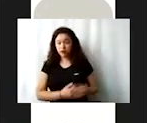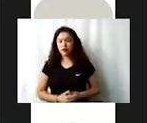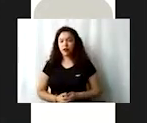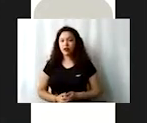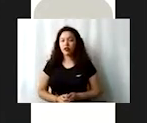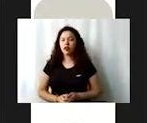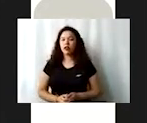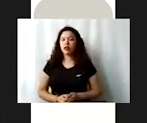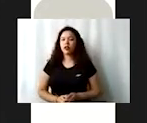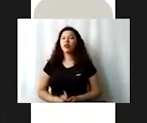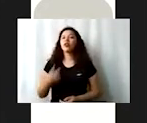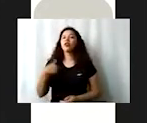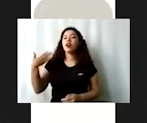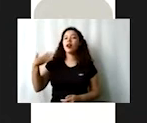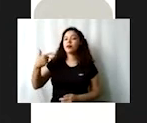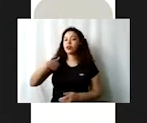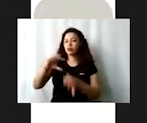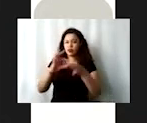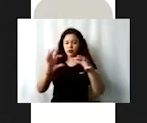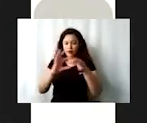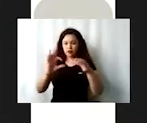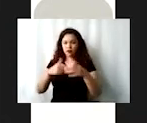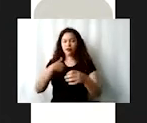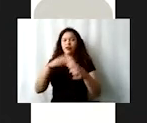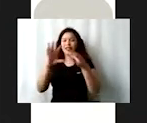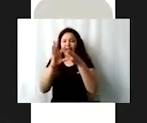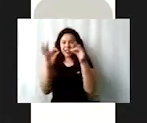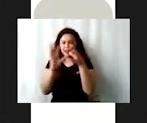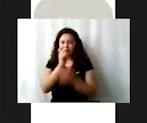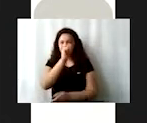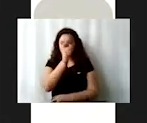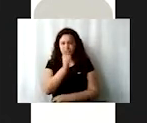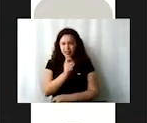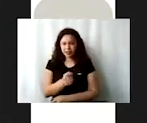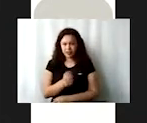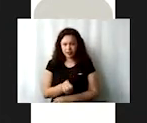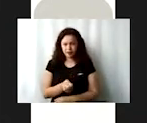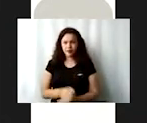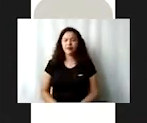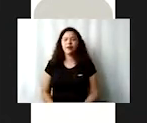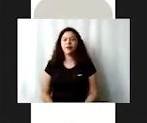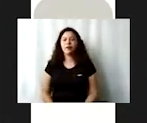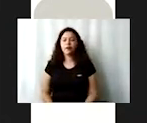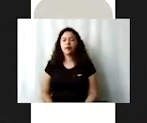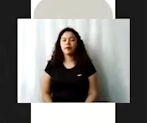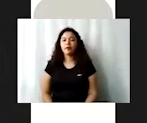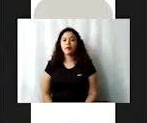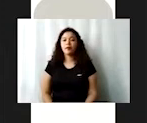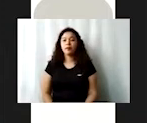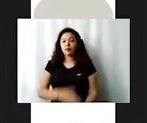yo les describí hace un momento y les definí que es la descripción del puesto. Esta es